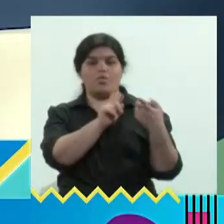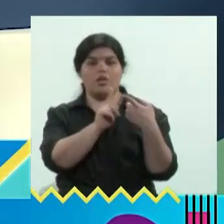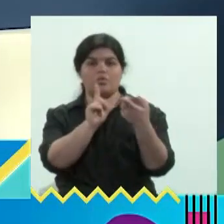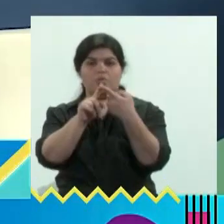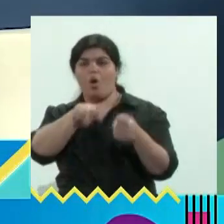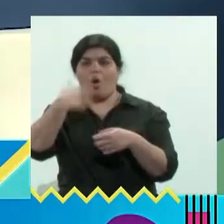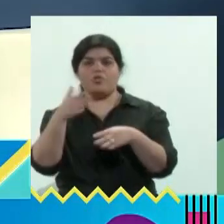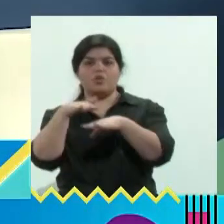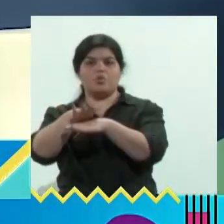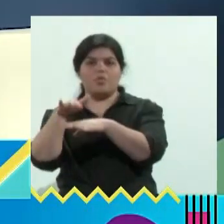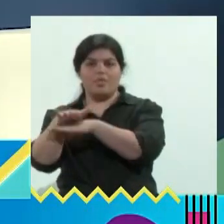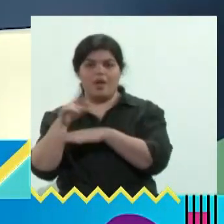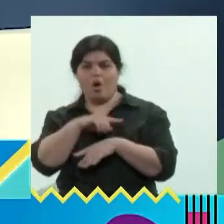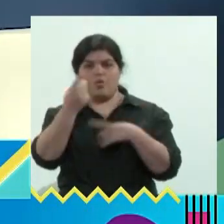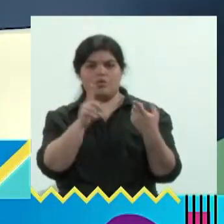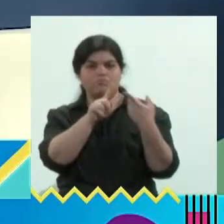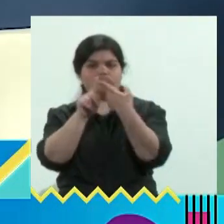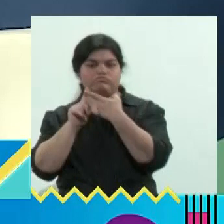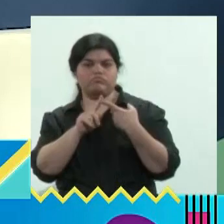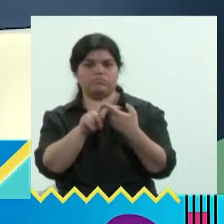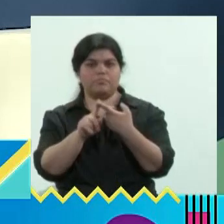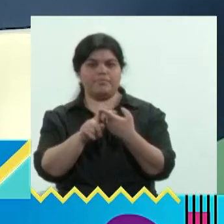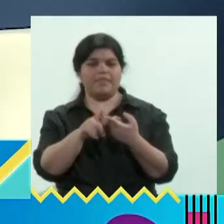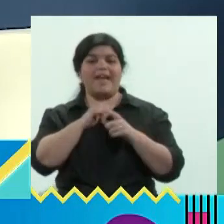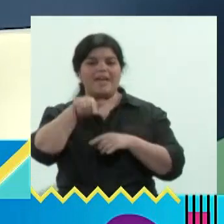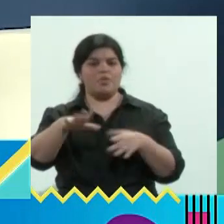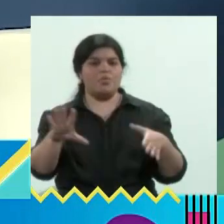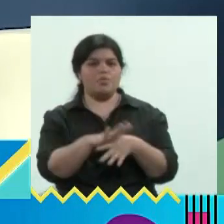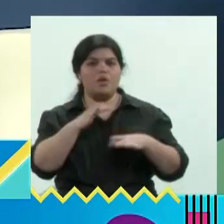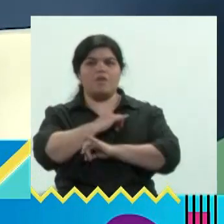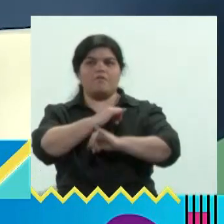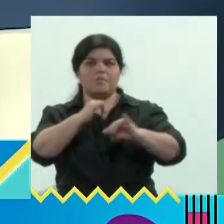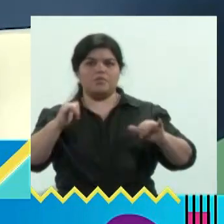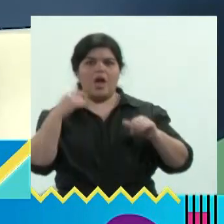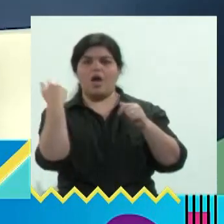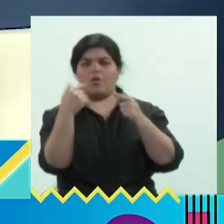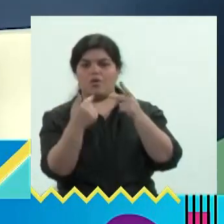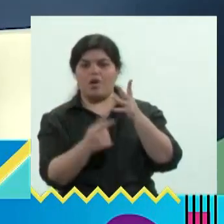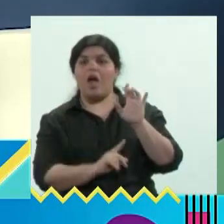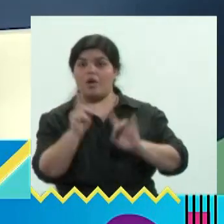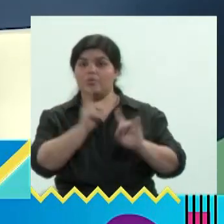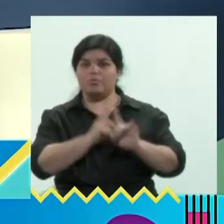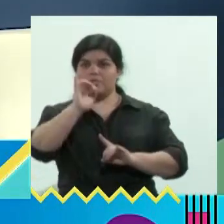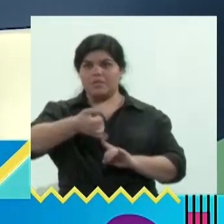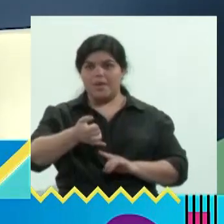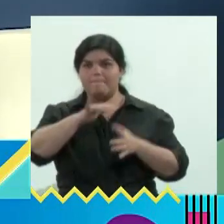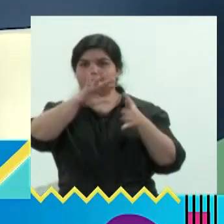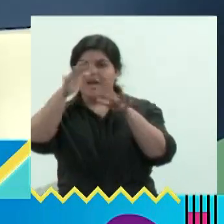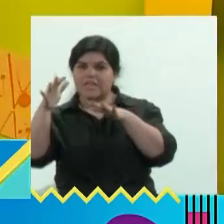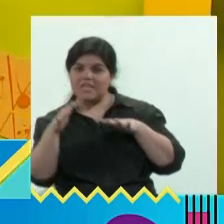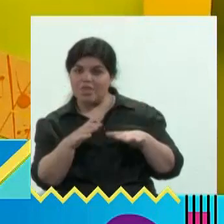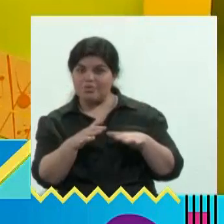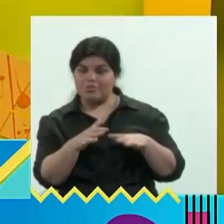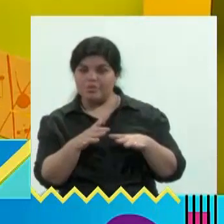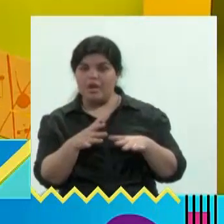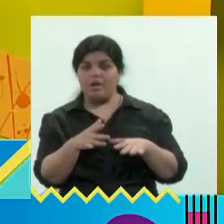mundo, aprovechando las tecnologías de información, ¿no es cierto? Van a haber algunos elementos, como tú decías muy bien, que van a ser parecidos en las ciudades,